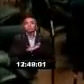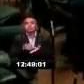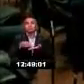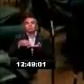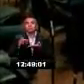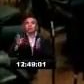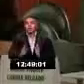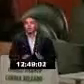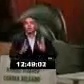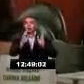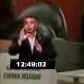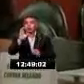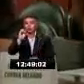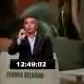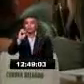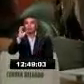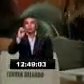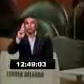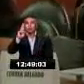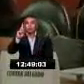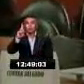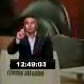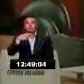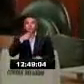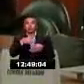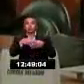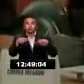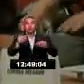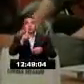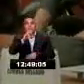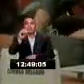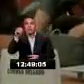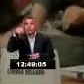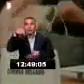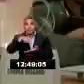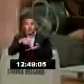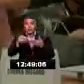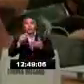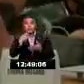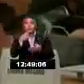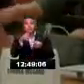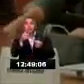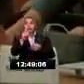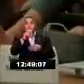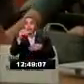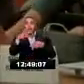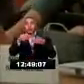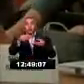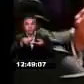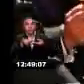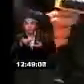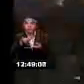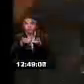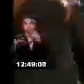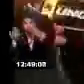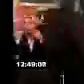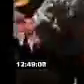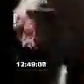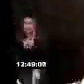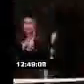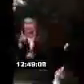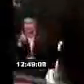desde el edificio con cortes de un sobre de 100 mil dólares en billetes de 100 que los entregó personalmente en guayaquil